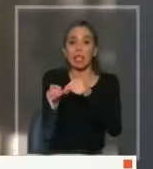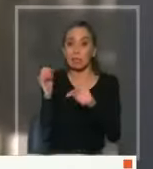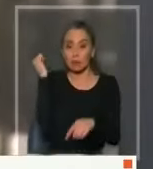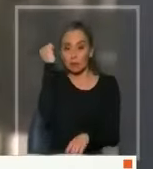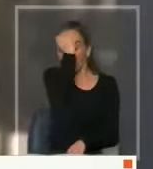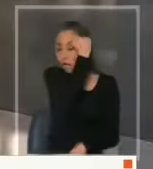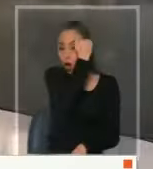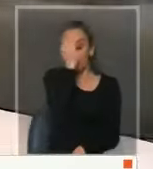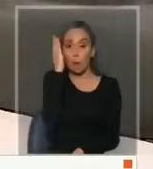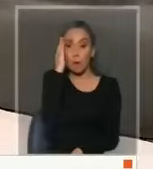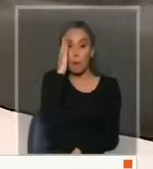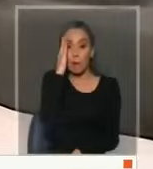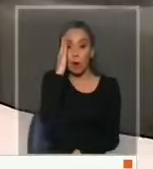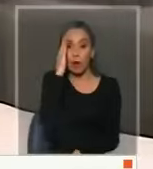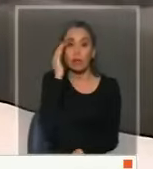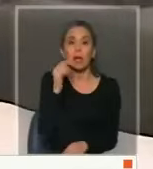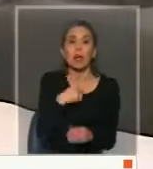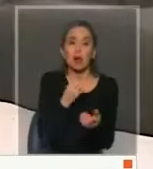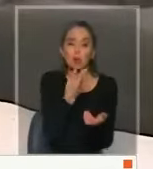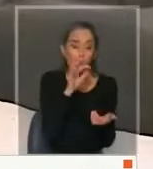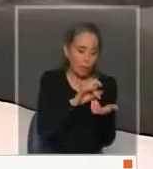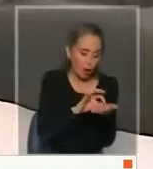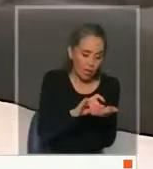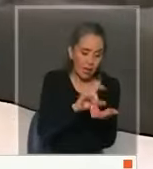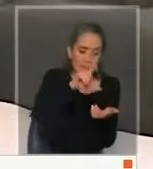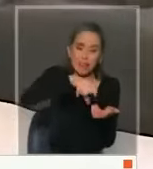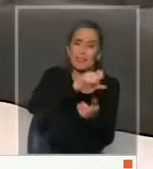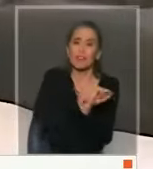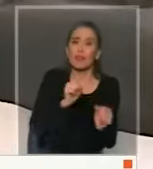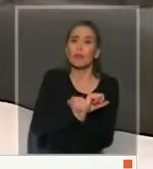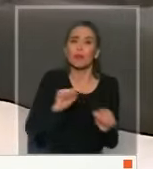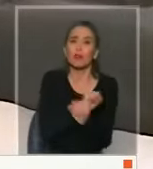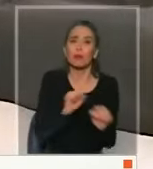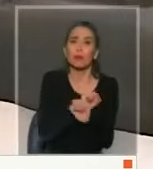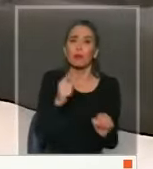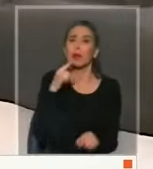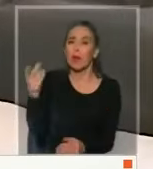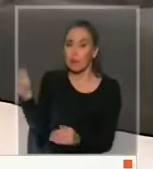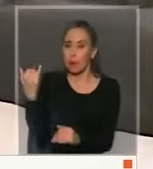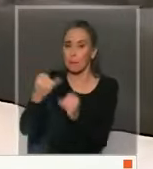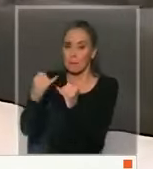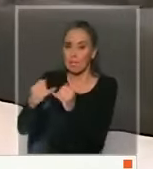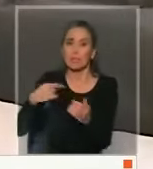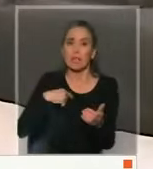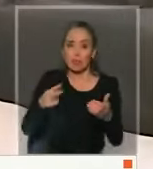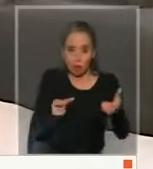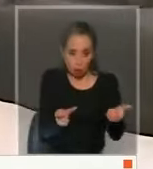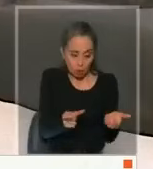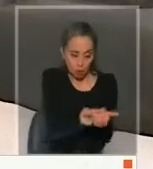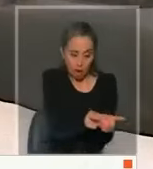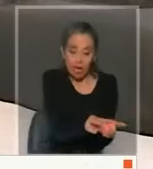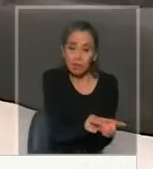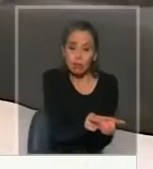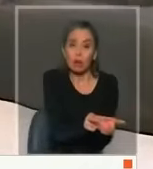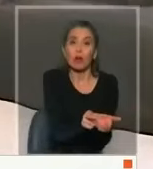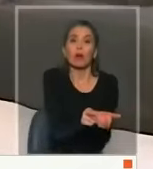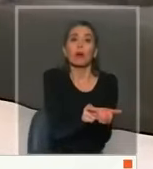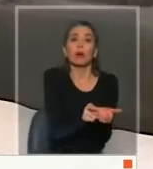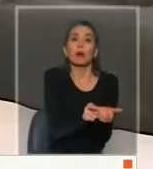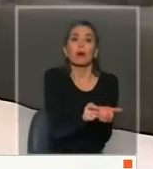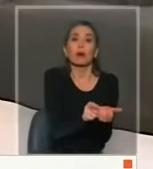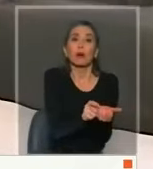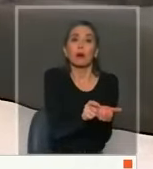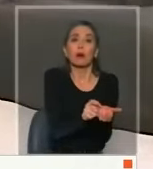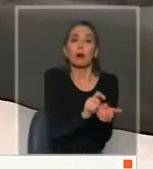memoria. Y le metía la clave con mi tarjeta y no funcionaba, me dijo, a ver, préstamela que yo la meto por abajo, y ahí me hizo el cambio,